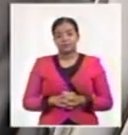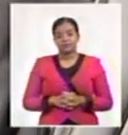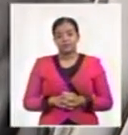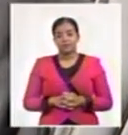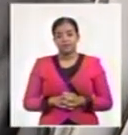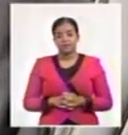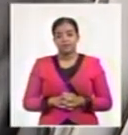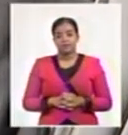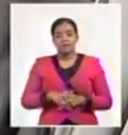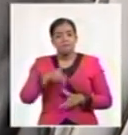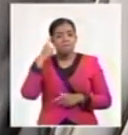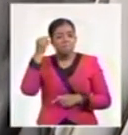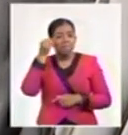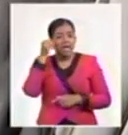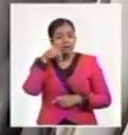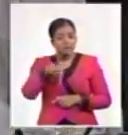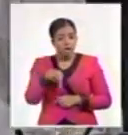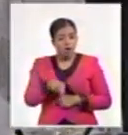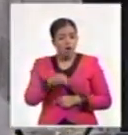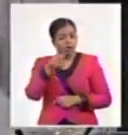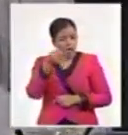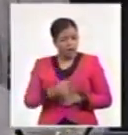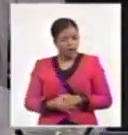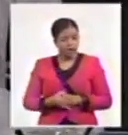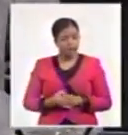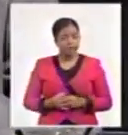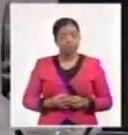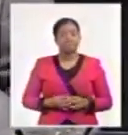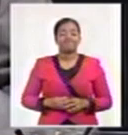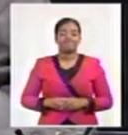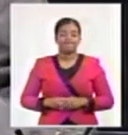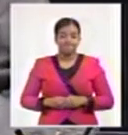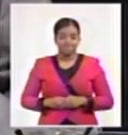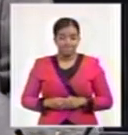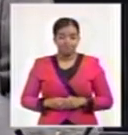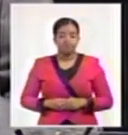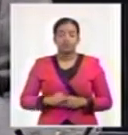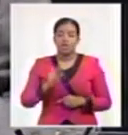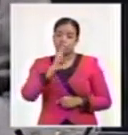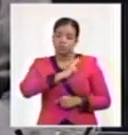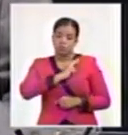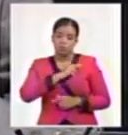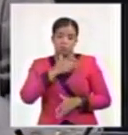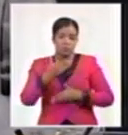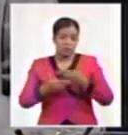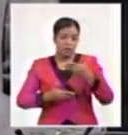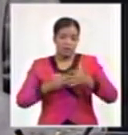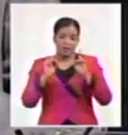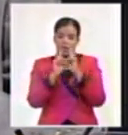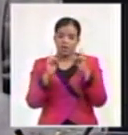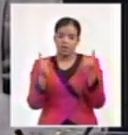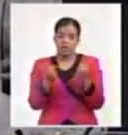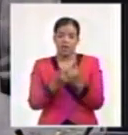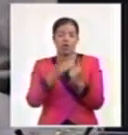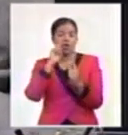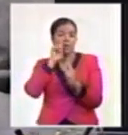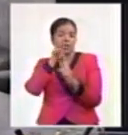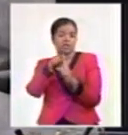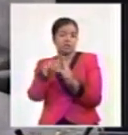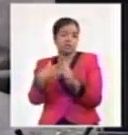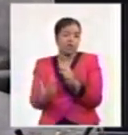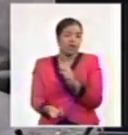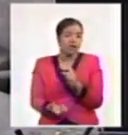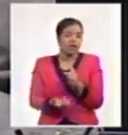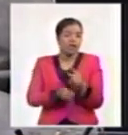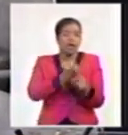usted que eso es un fenómeno hoy real? Sí, yo pienso que sí, que es un fenómeno real. Pienso que la tendencia a comerciar cada